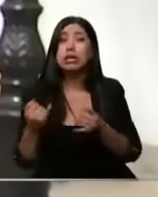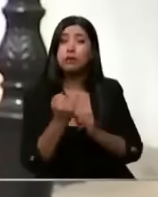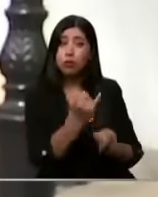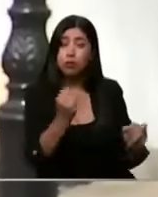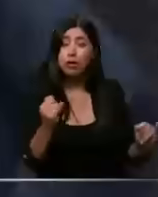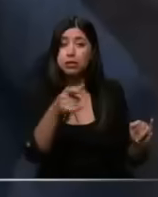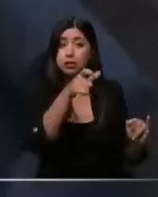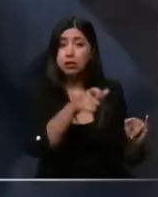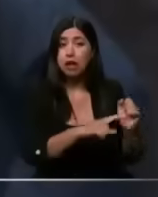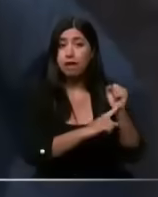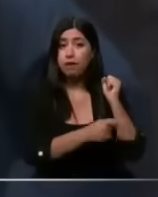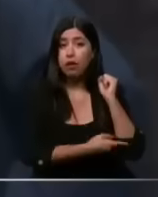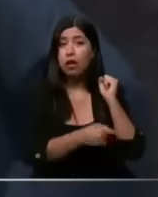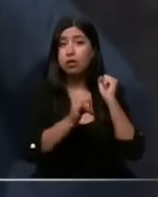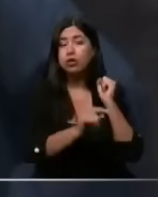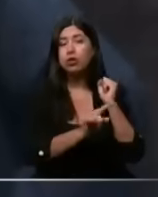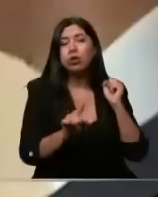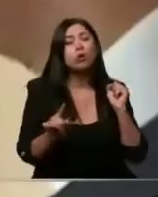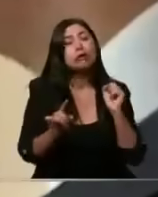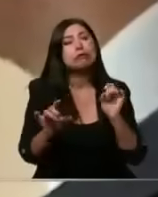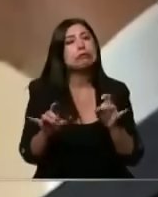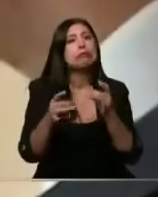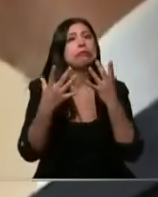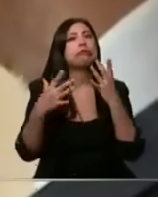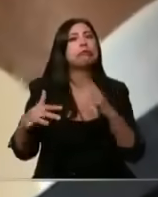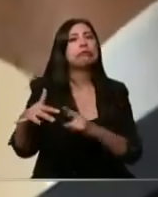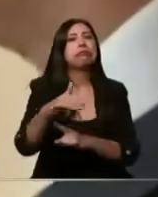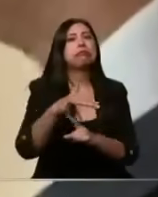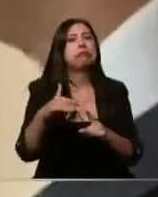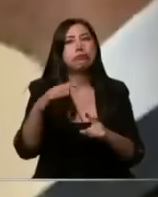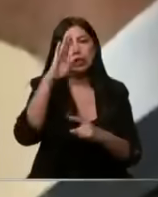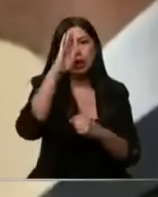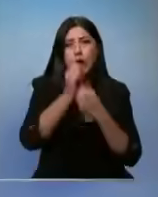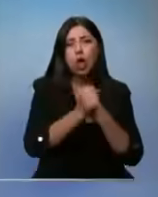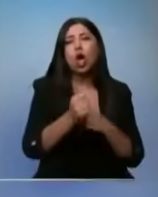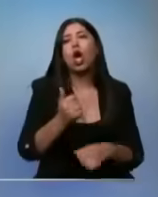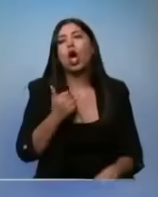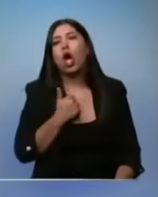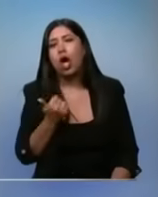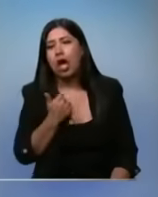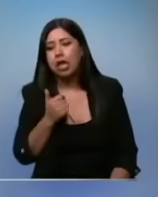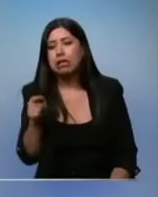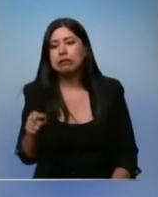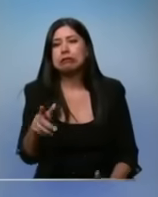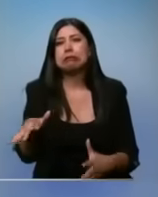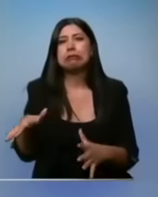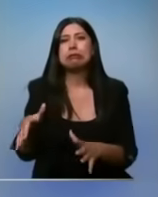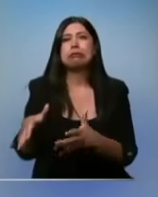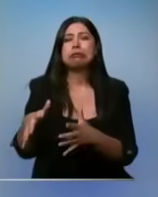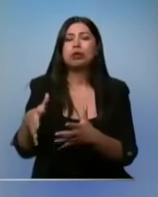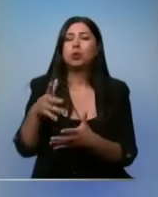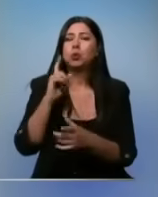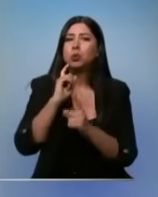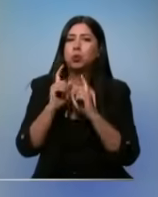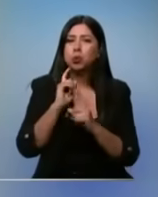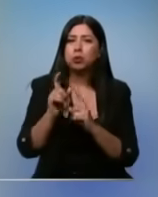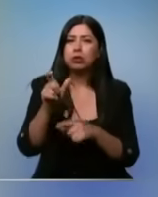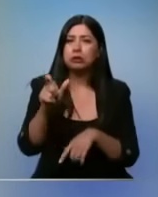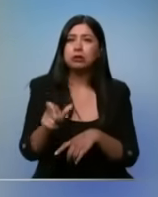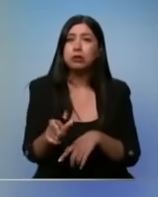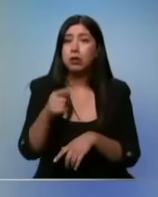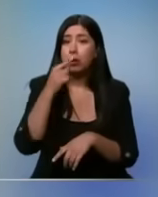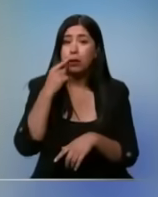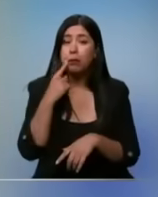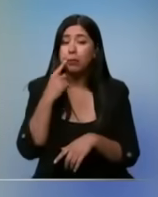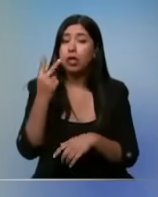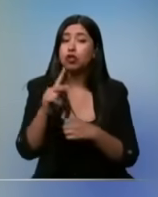a Luis Hermosilla. Un nuevo escándalo que remece a la Policía Civil, quien debía reivindicar al funcionario de carrera, terminó haciendo uso